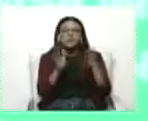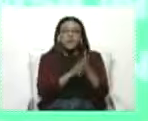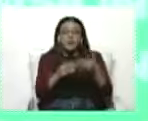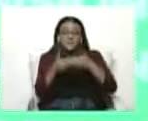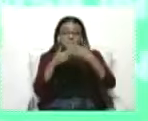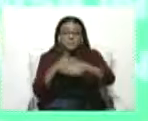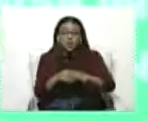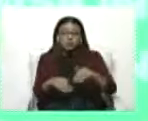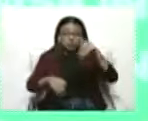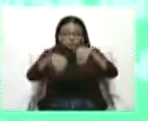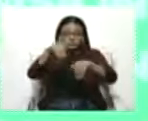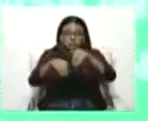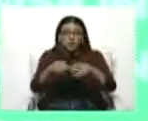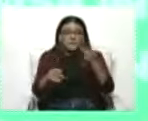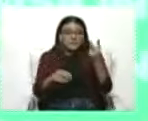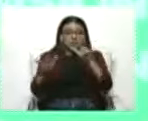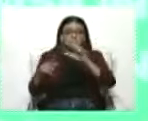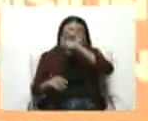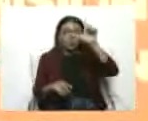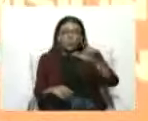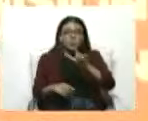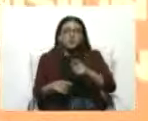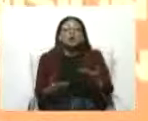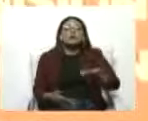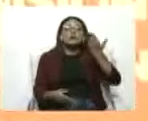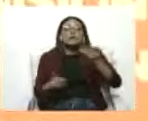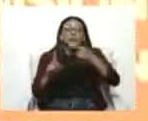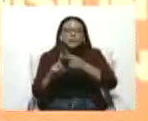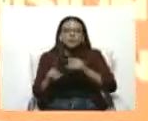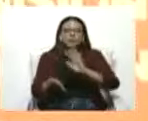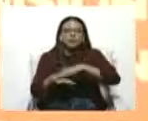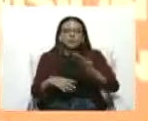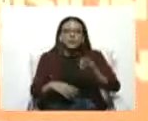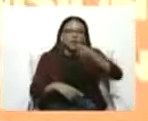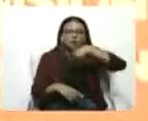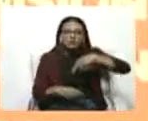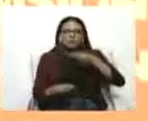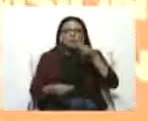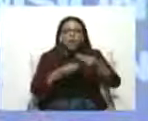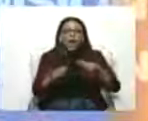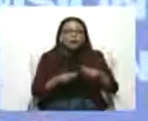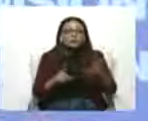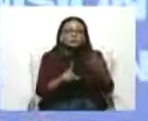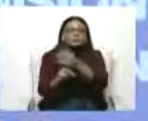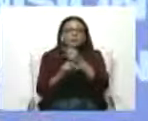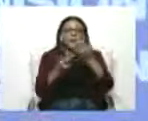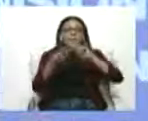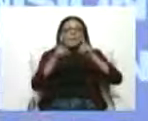28 de julio son vitales para garantizar la paz y estabilidad del país. Por eso se llama